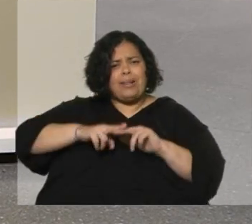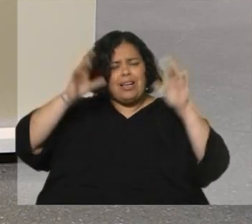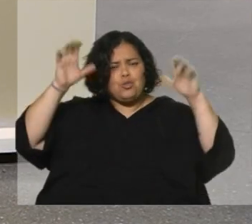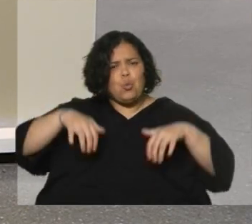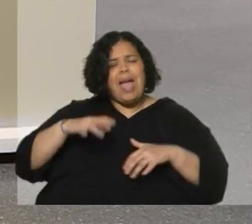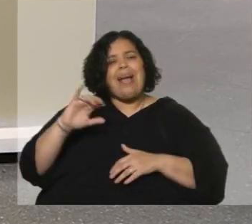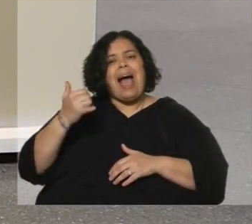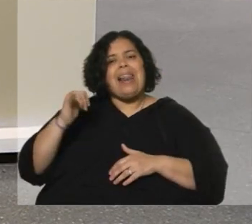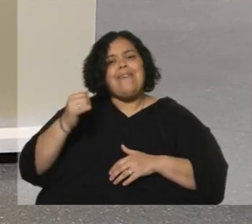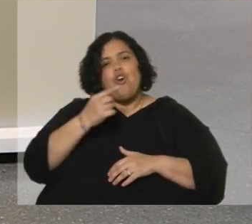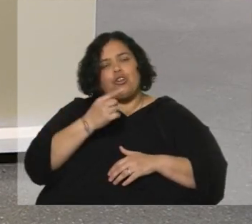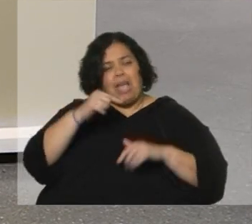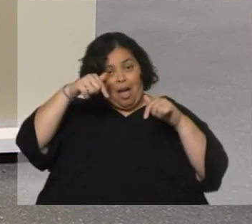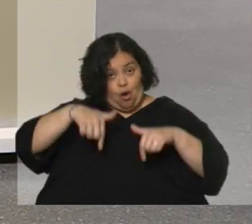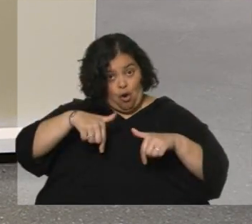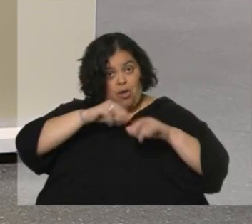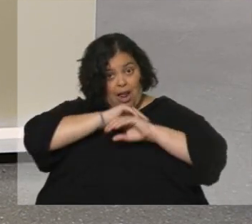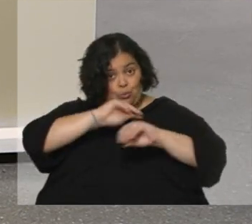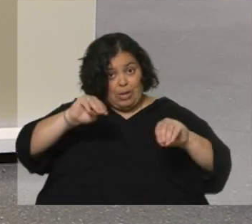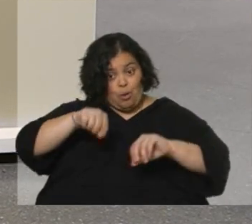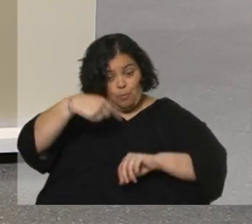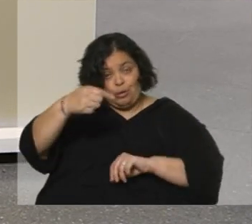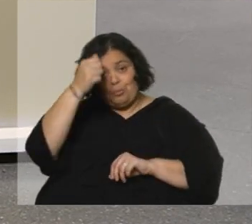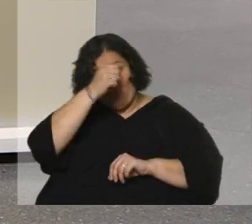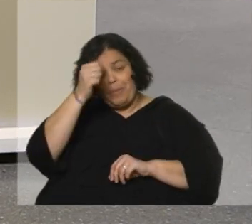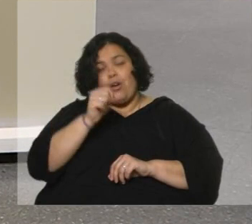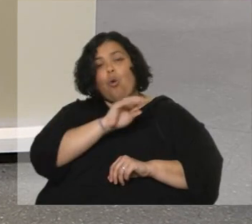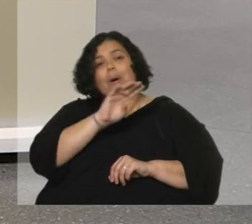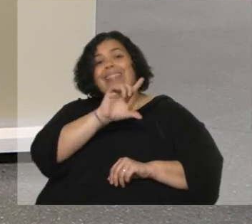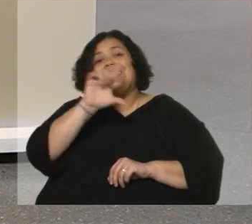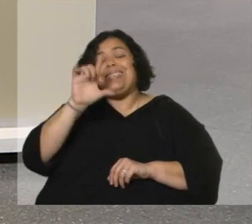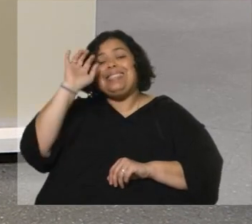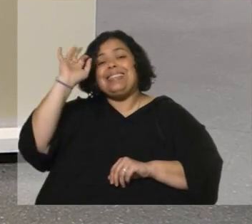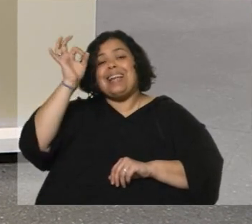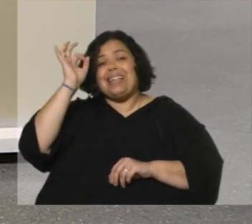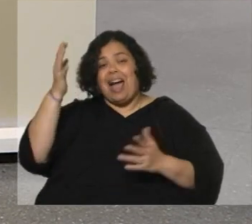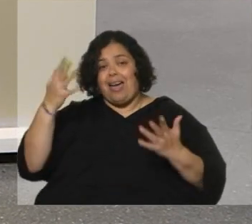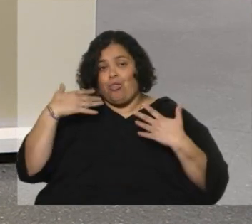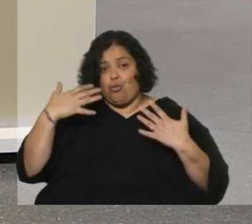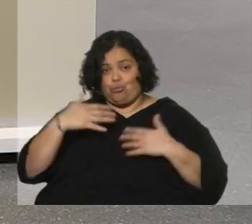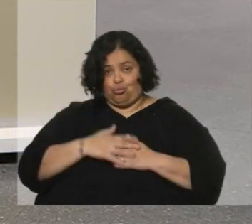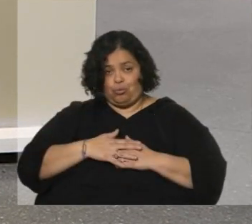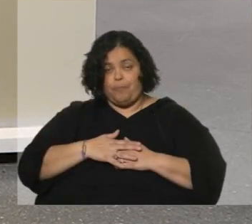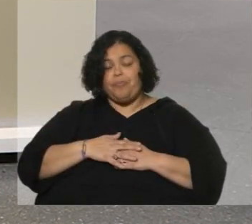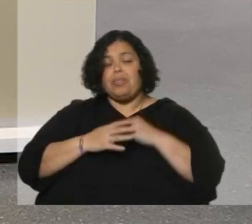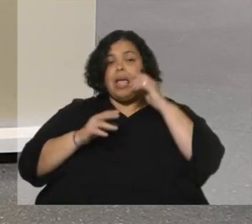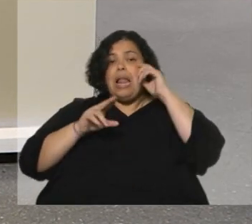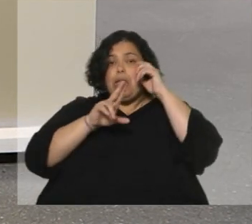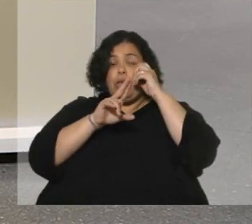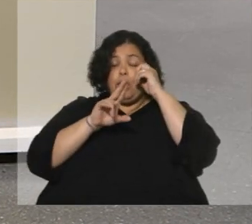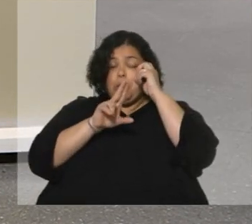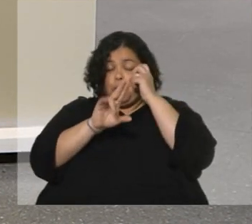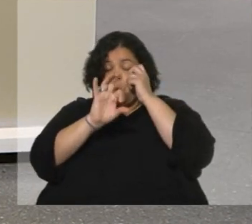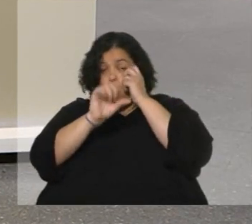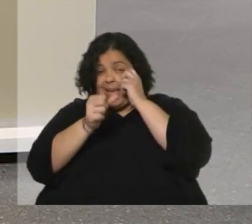ya anunciaron hoy para el próximo domingo 47 gr y el Us Open ayer debió ser